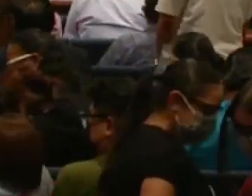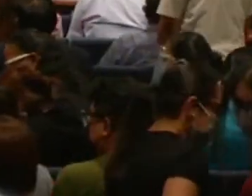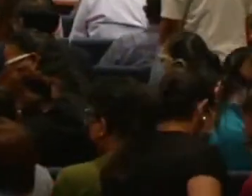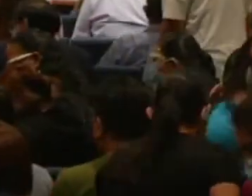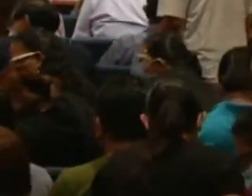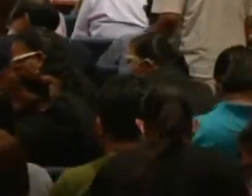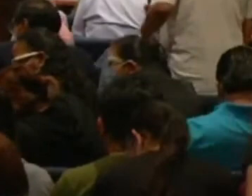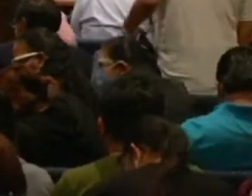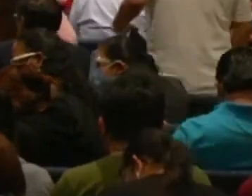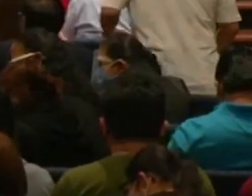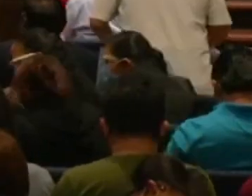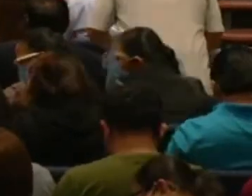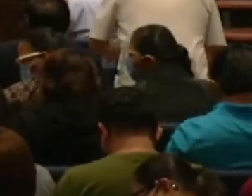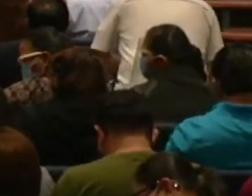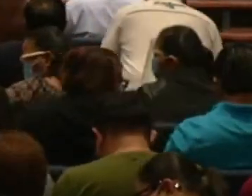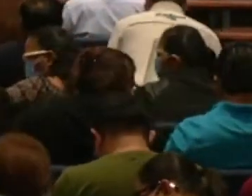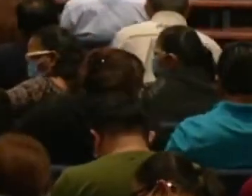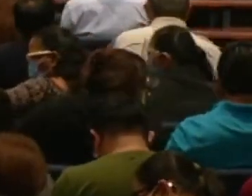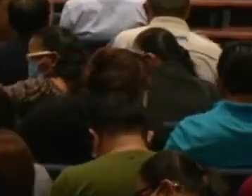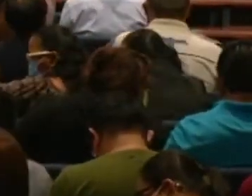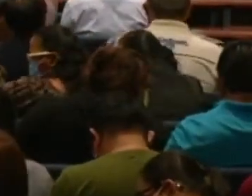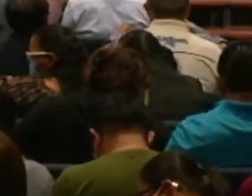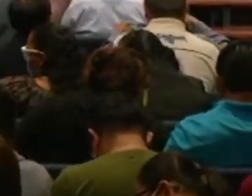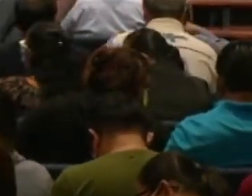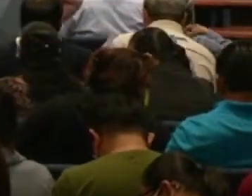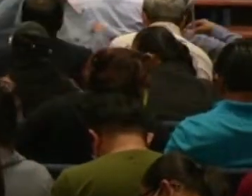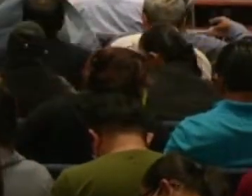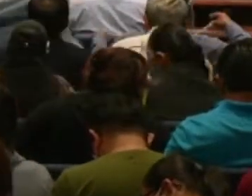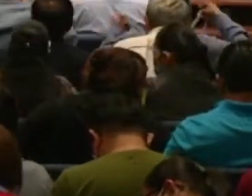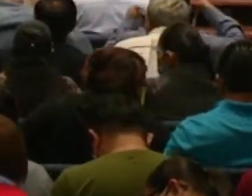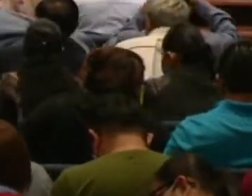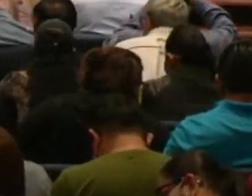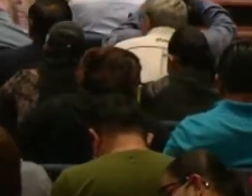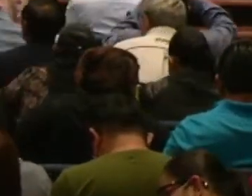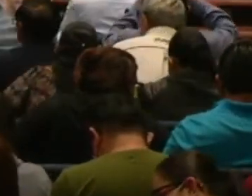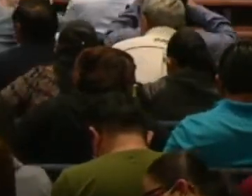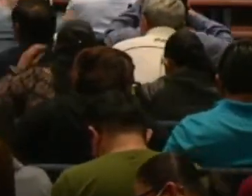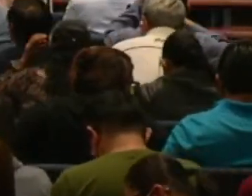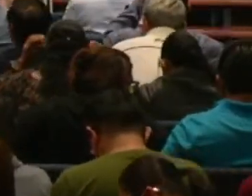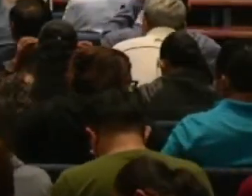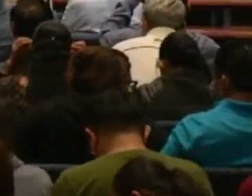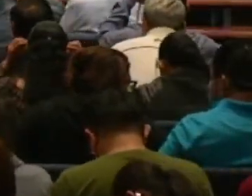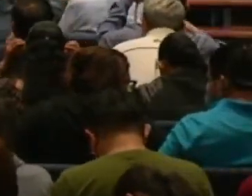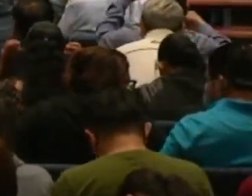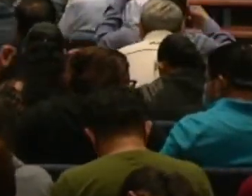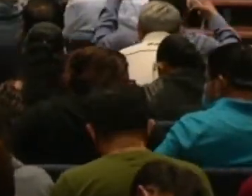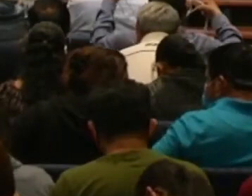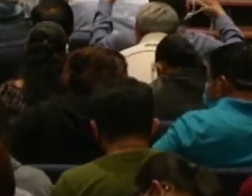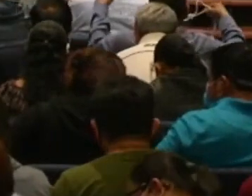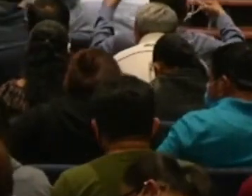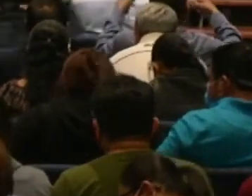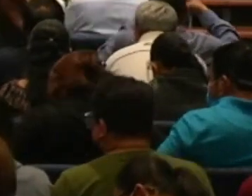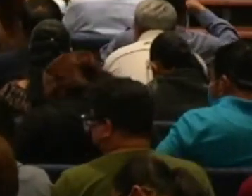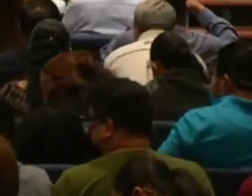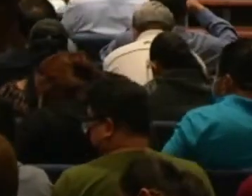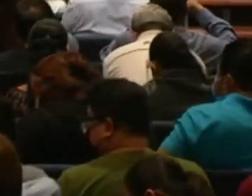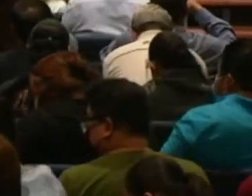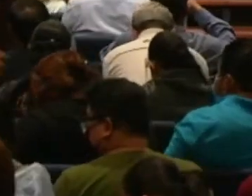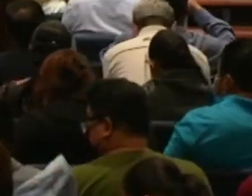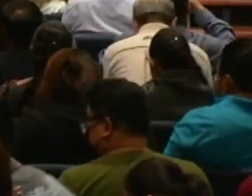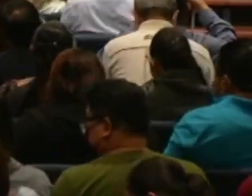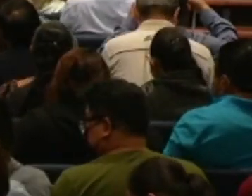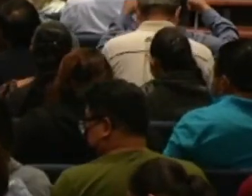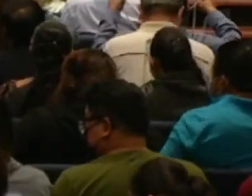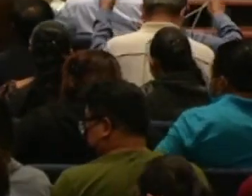verles gracias gracias a vano este bueno y estamos preparándonos ya para la pre